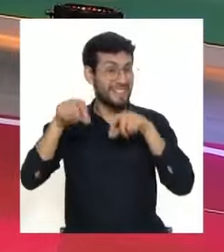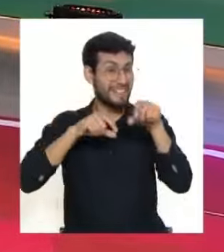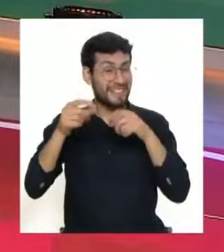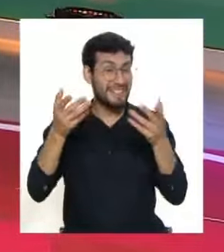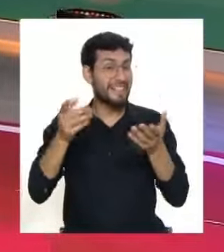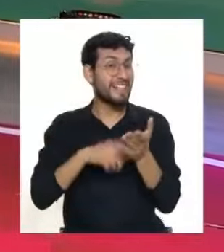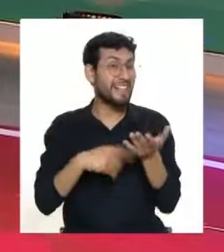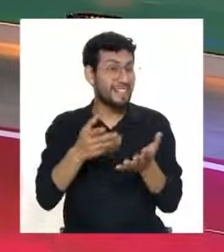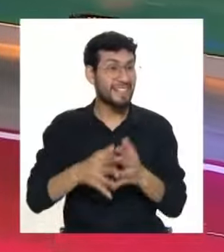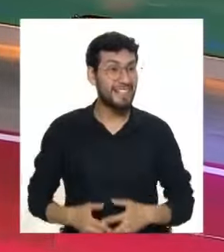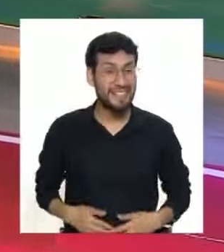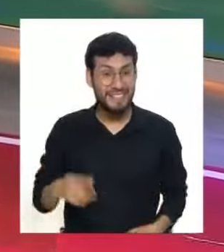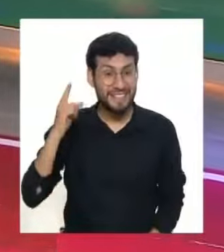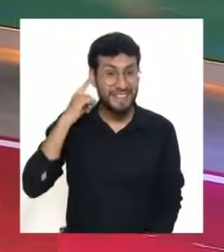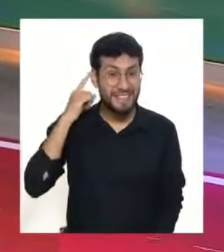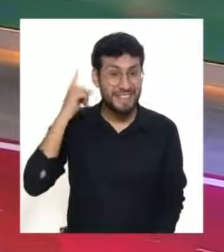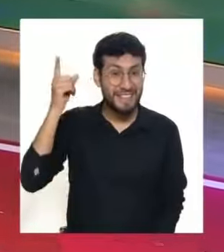ahora?